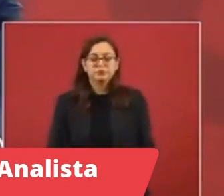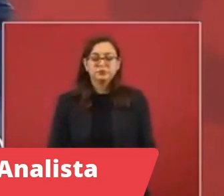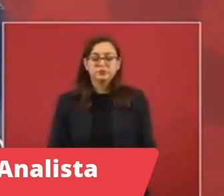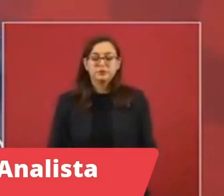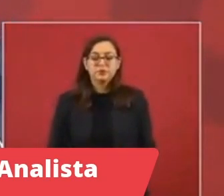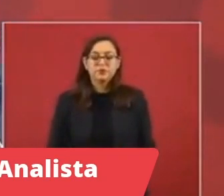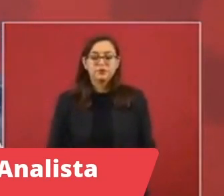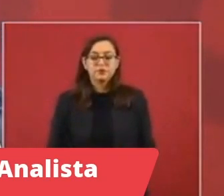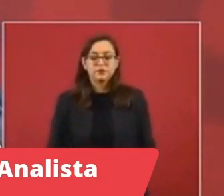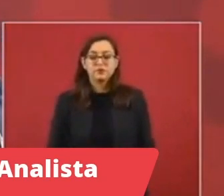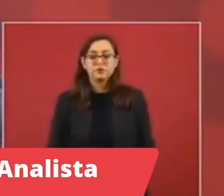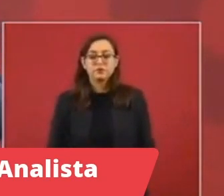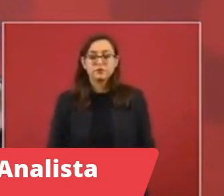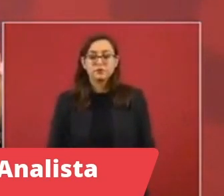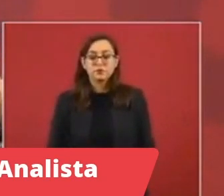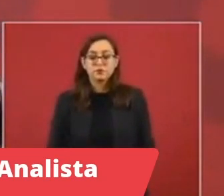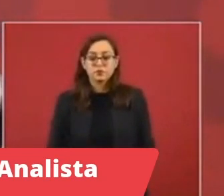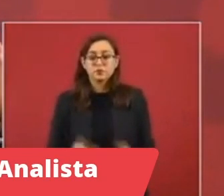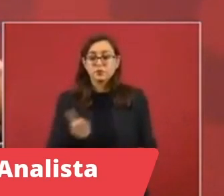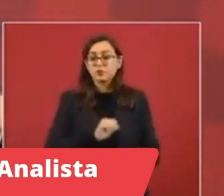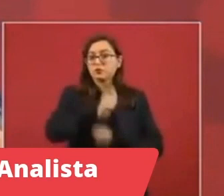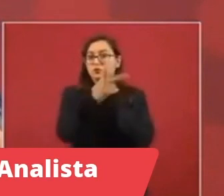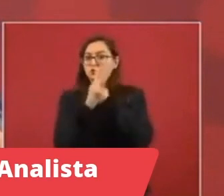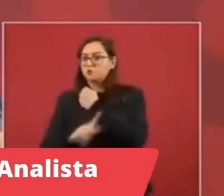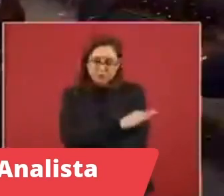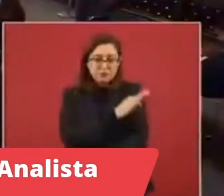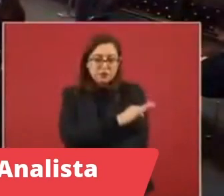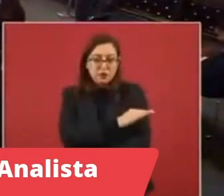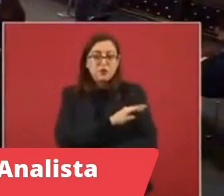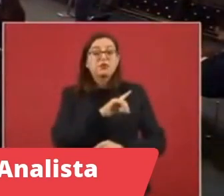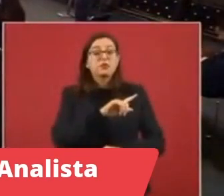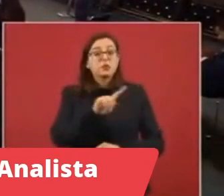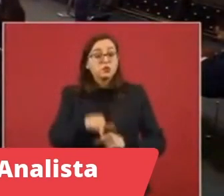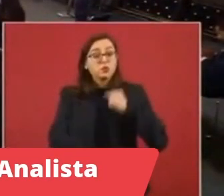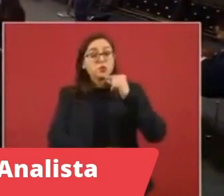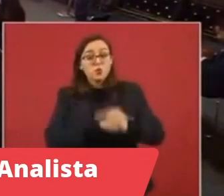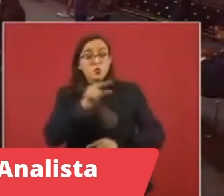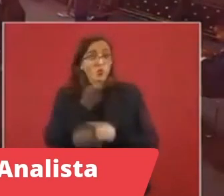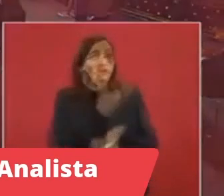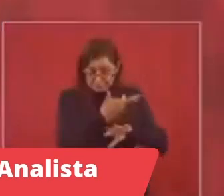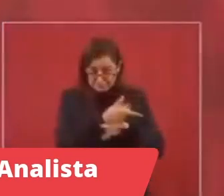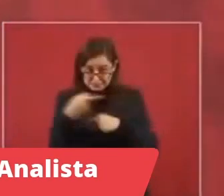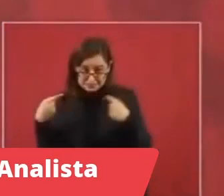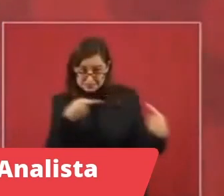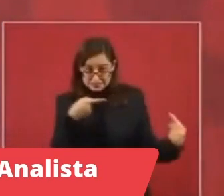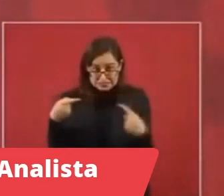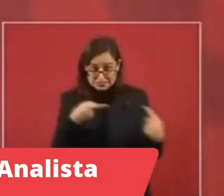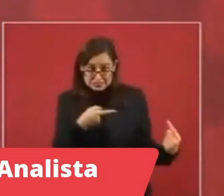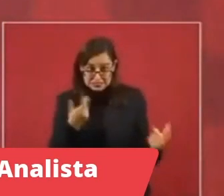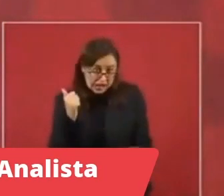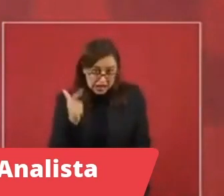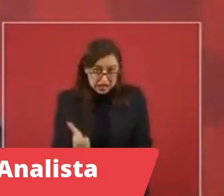través de un discurso, una narrativa innovadora, las problemáticas, las inquietudes que vienen hasta a